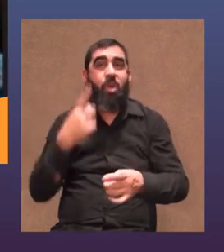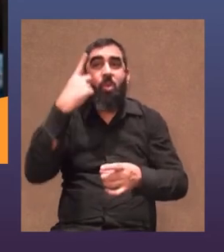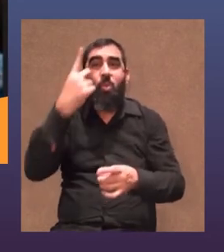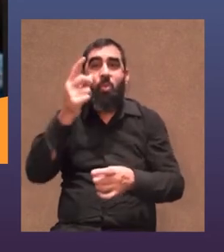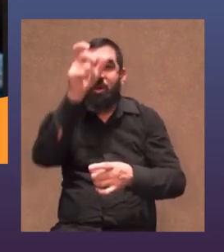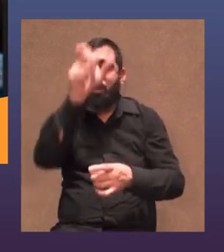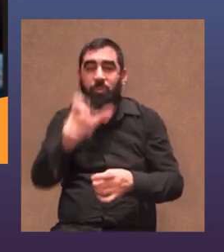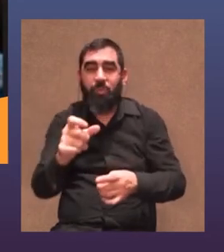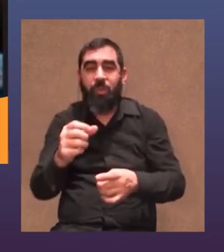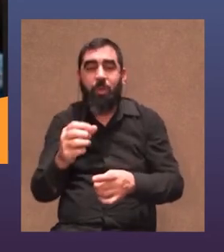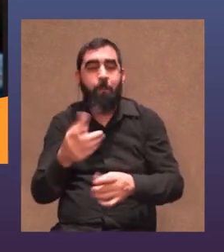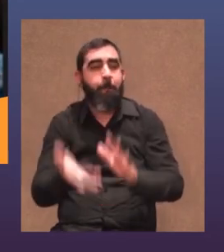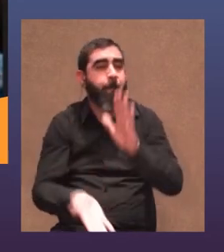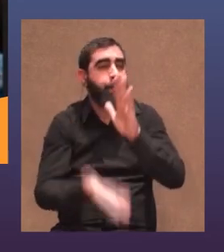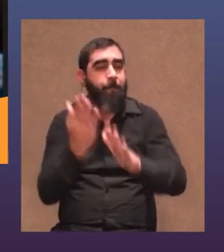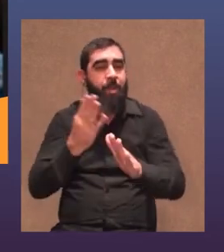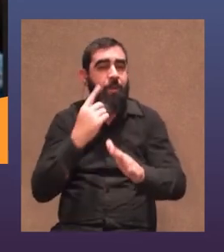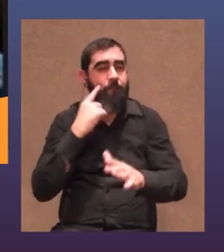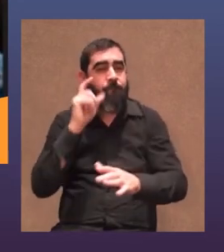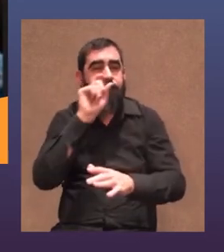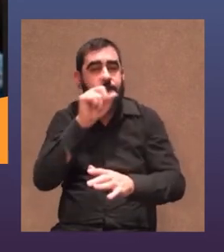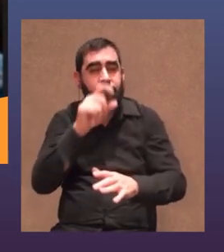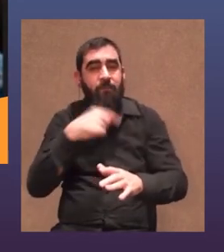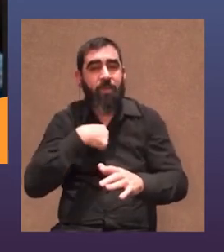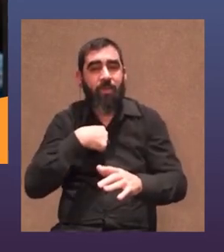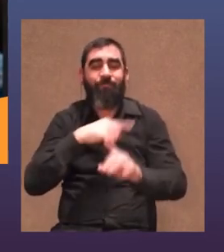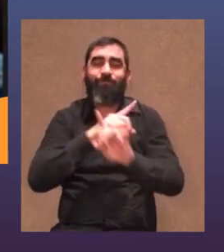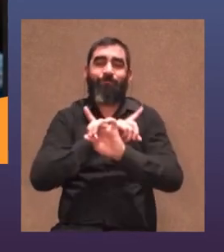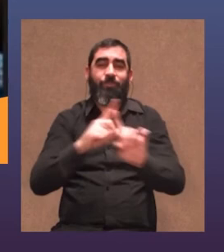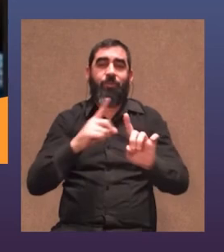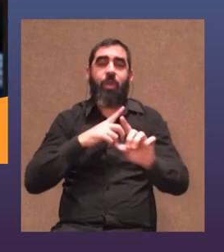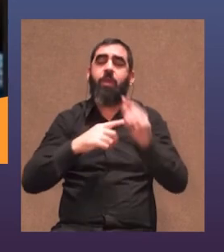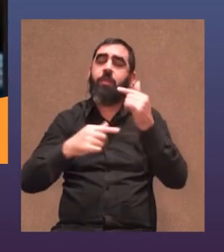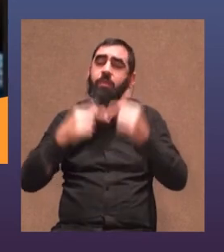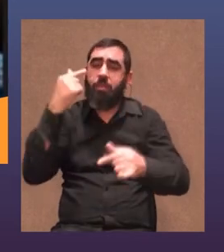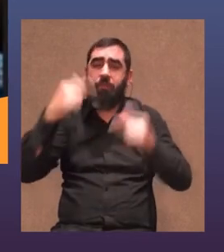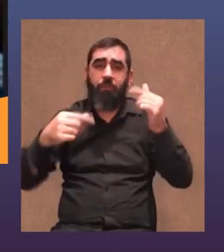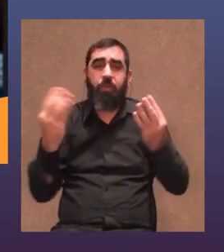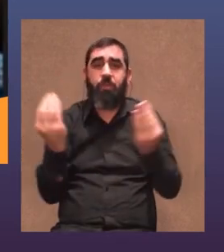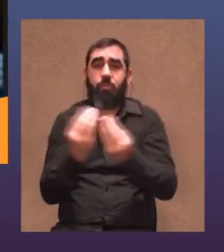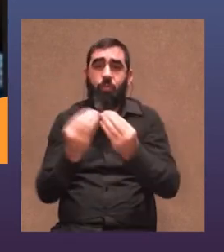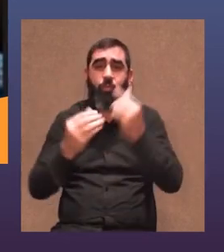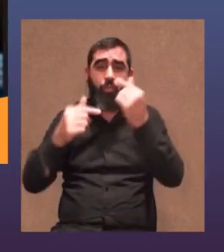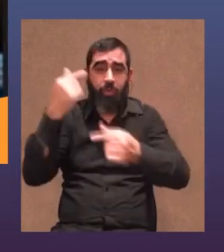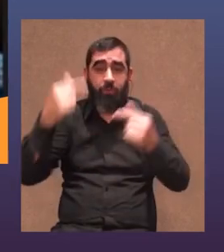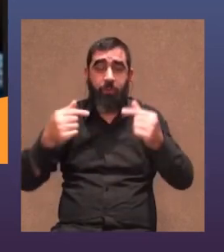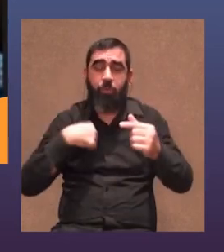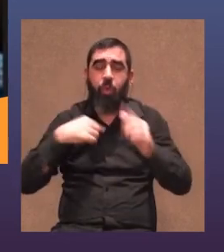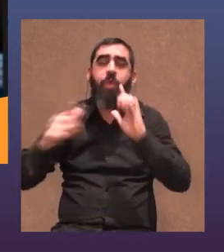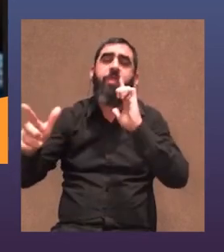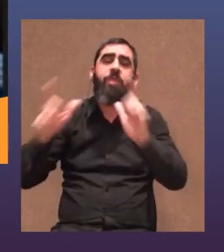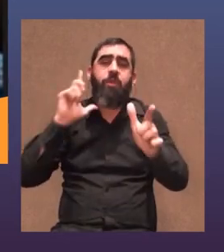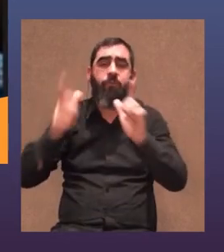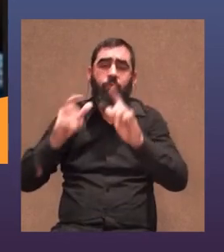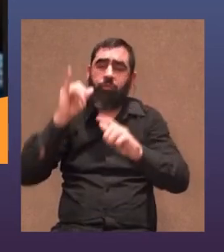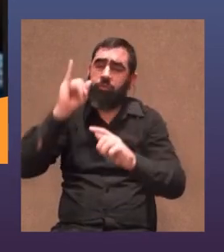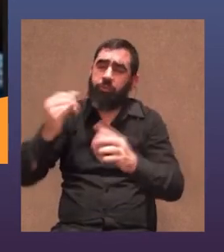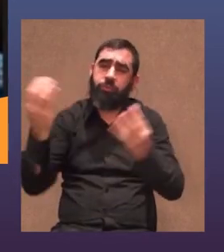así que yo pueda decir esto solo, realmente puedo disfrutar y